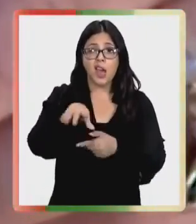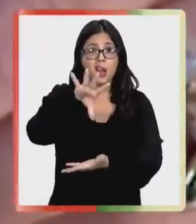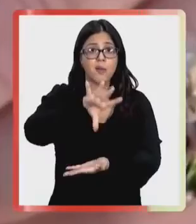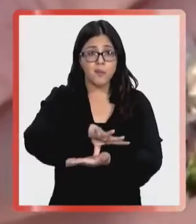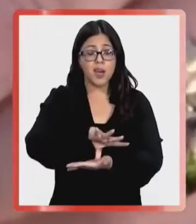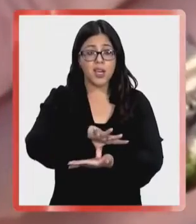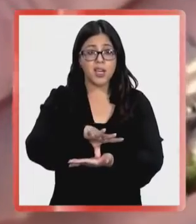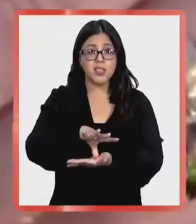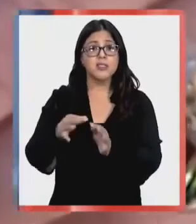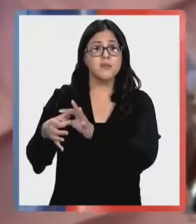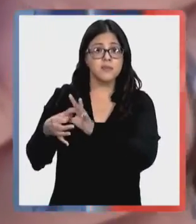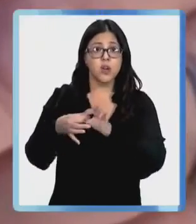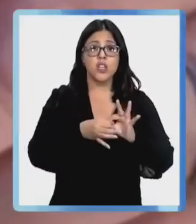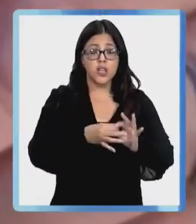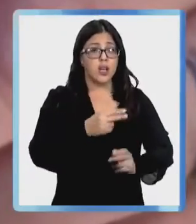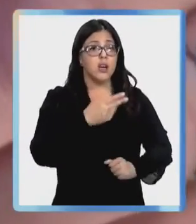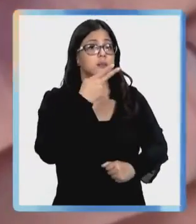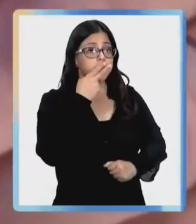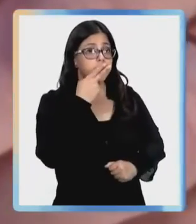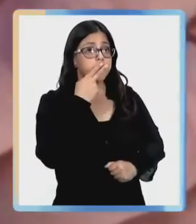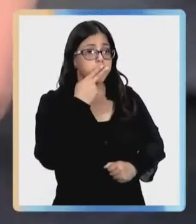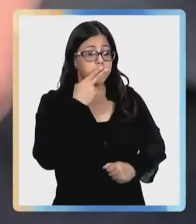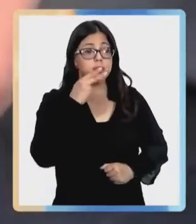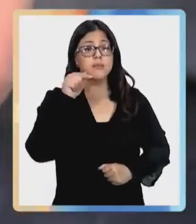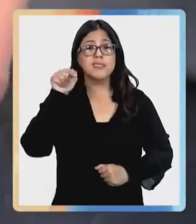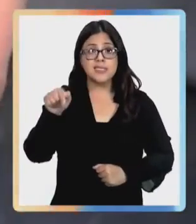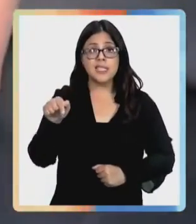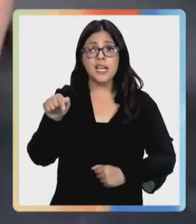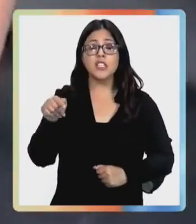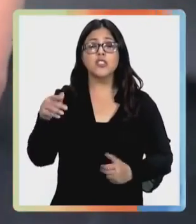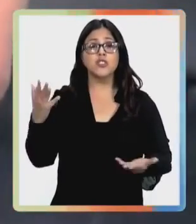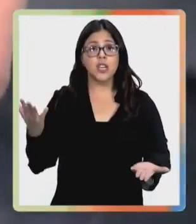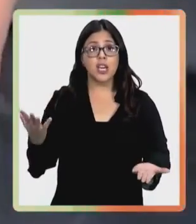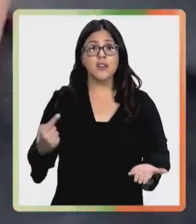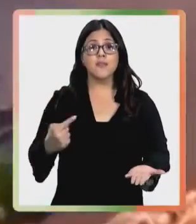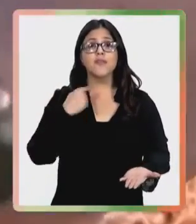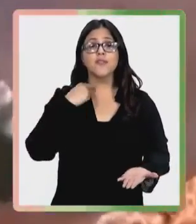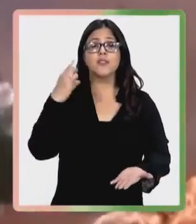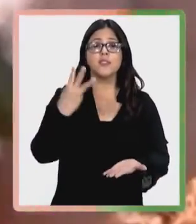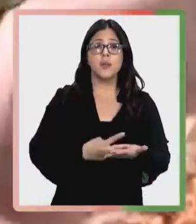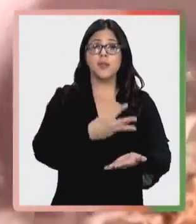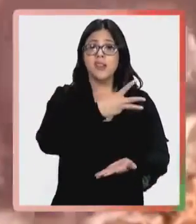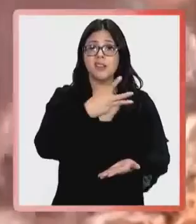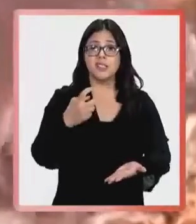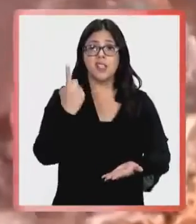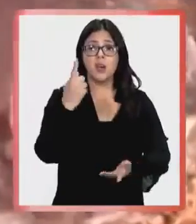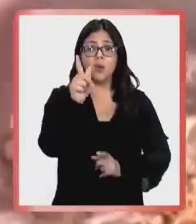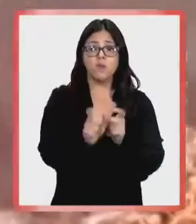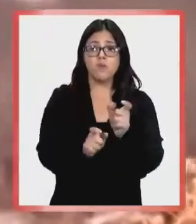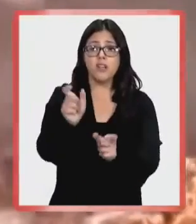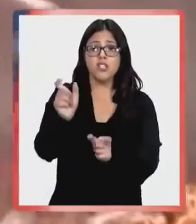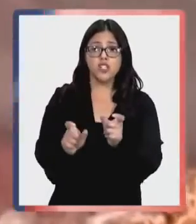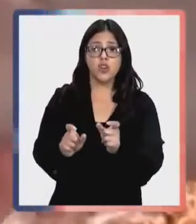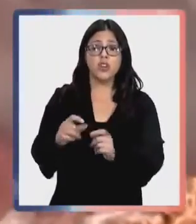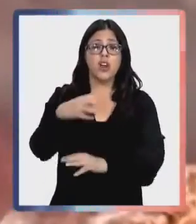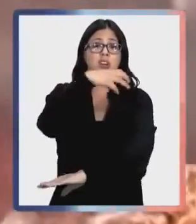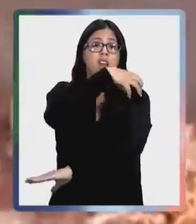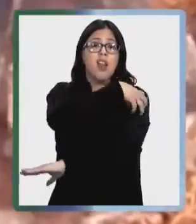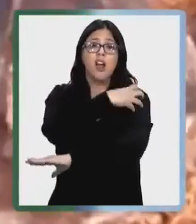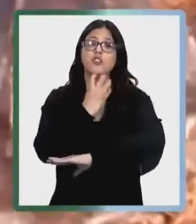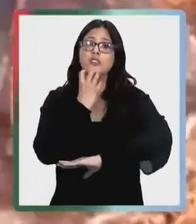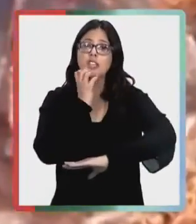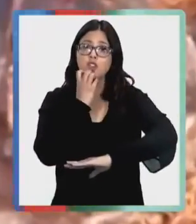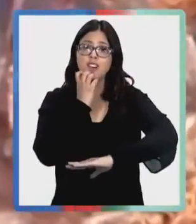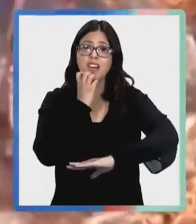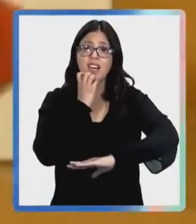que se producen en el país se atribuyen al tabaquismo, lo que impacta en las 3.301 personas